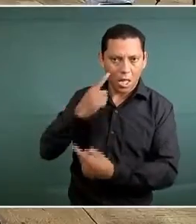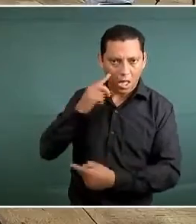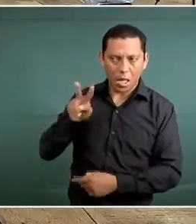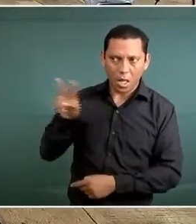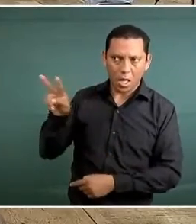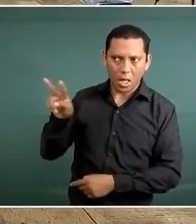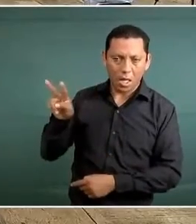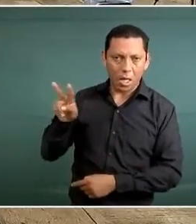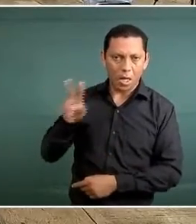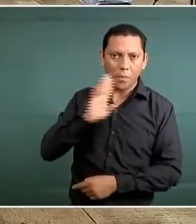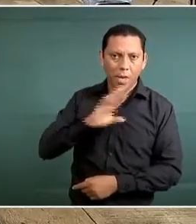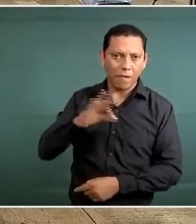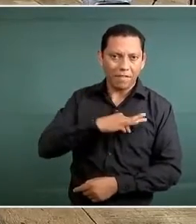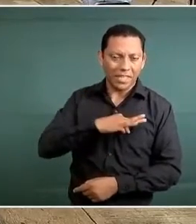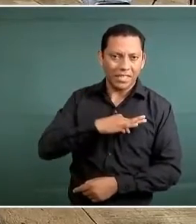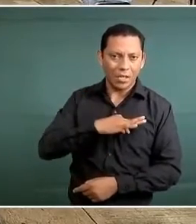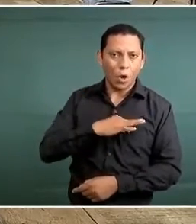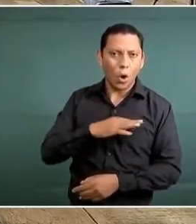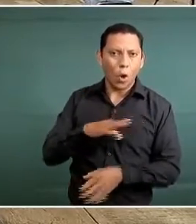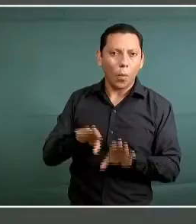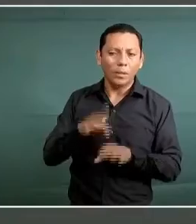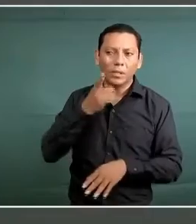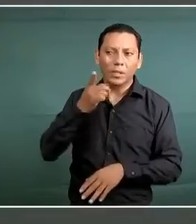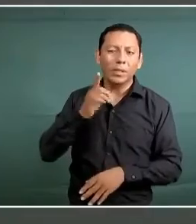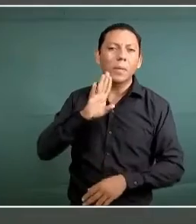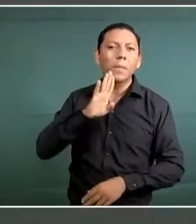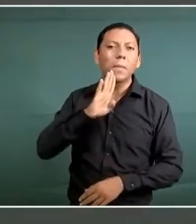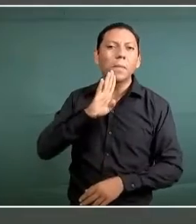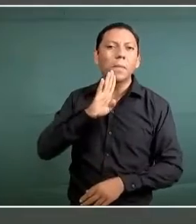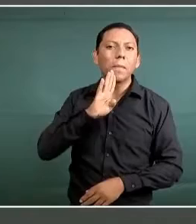o como se dice coloquialmente la mala leche